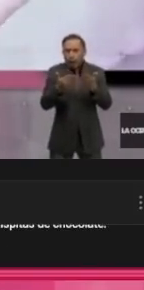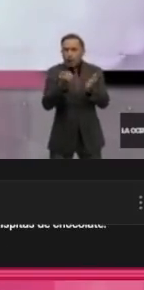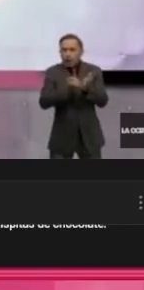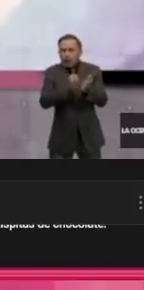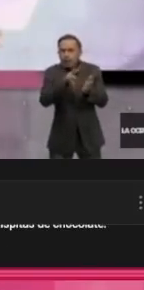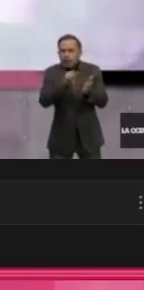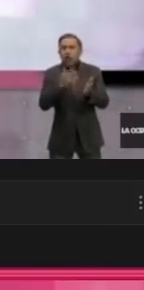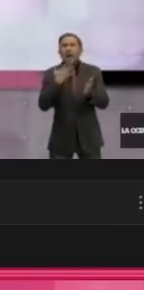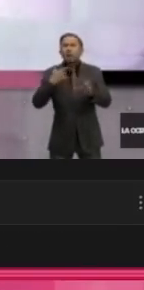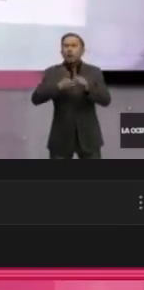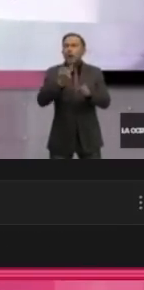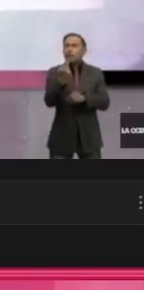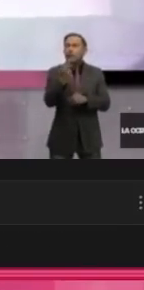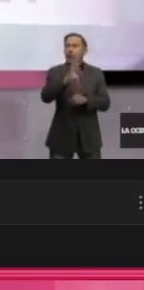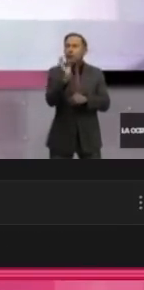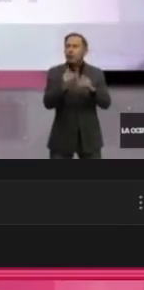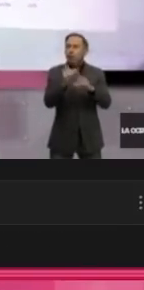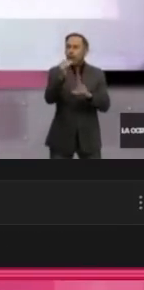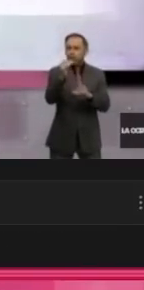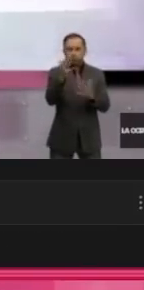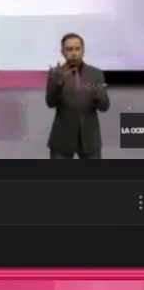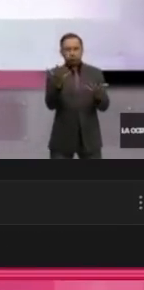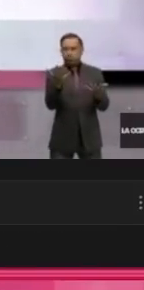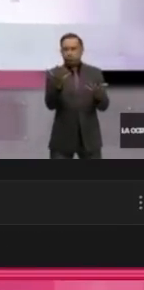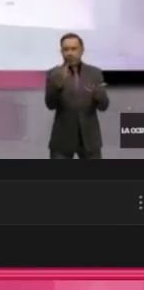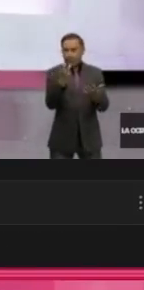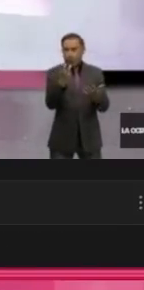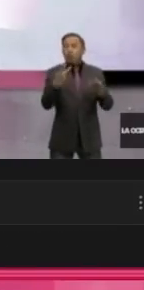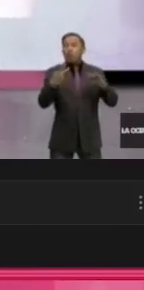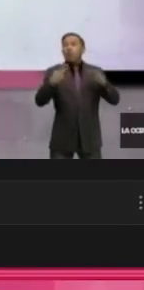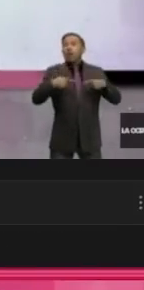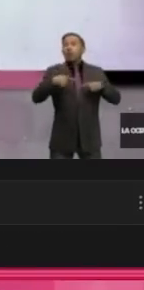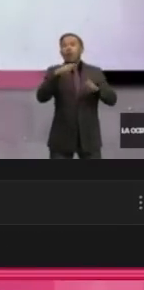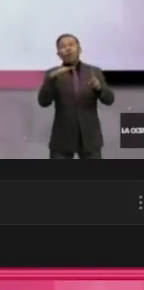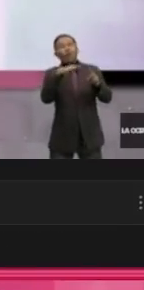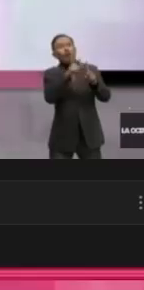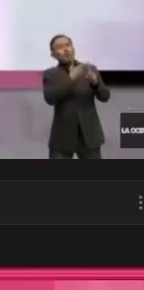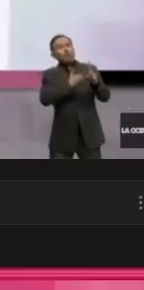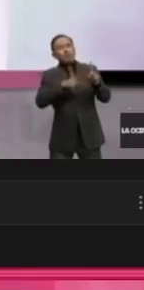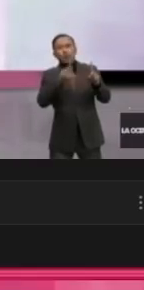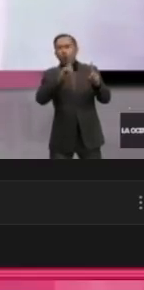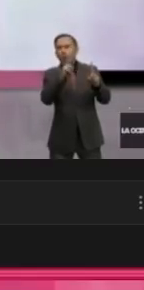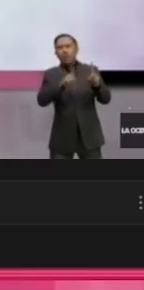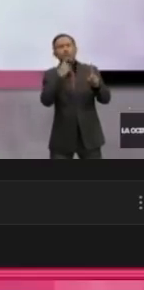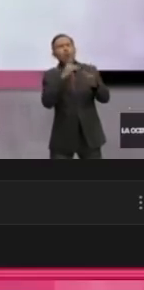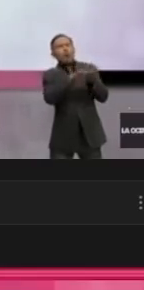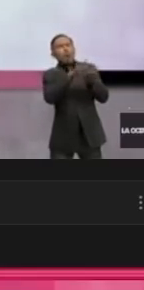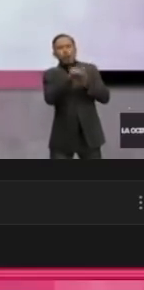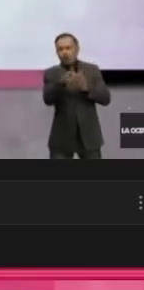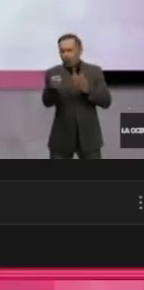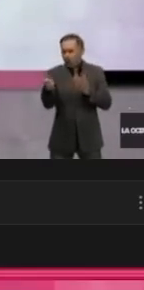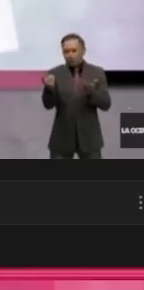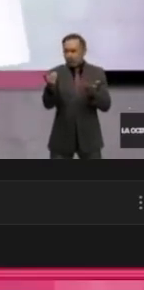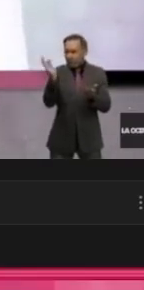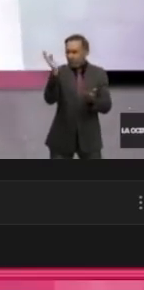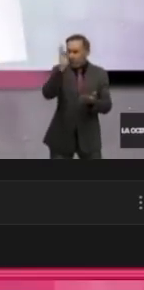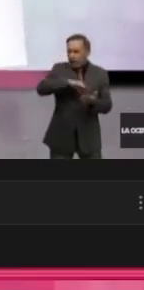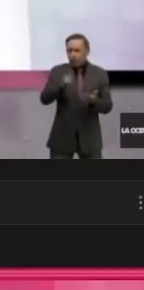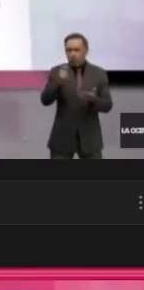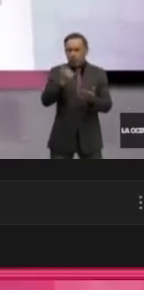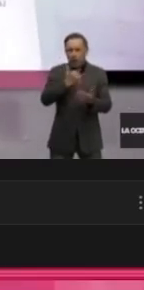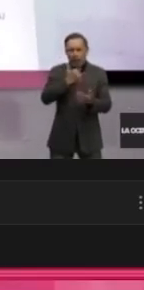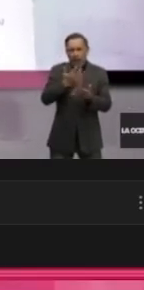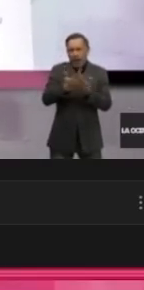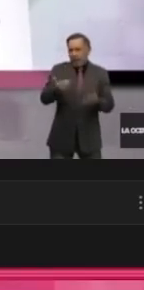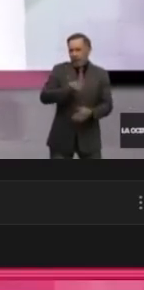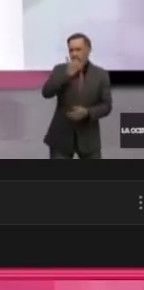25%. Entiéndase, es que esa falsedad que maneja la gente que simpatiza con López lo lleva a que verdaderamente a veces cometan errores garrafales. Por ejemplo, decir